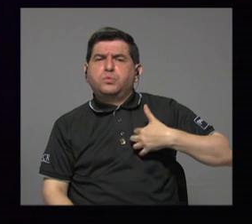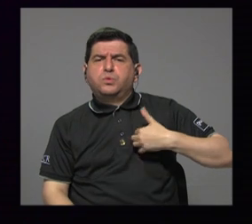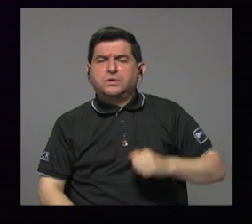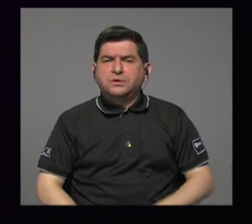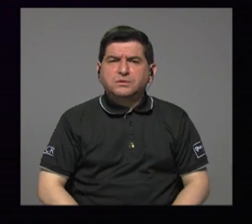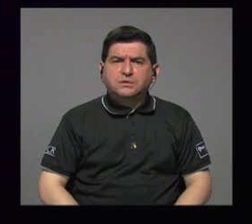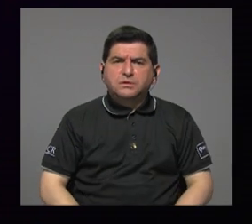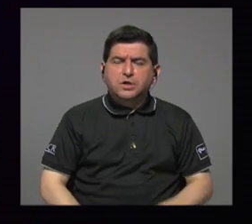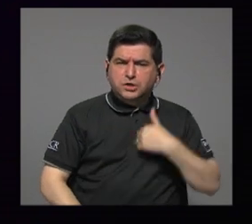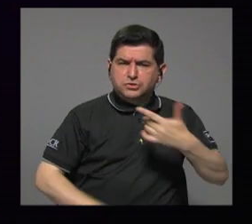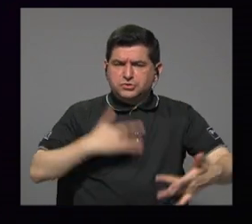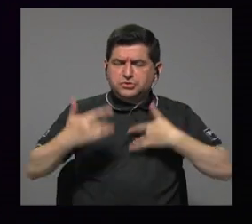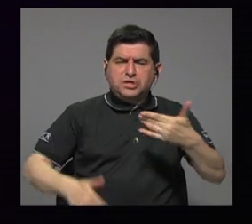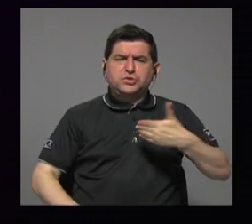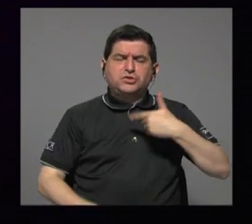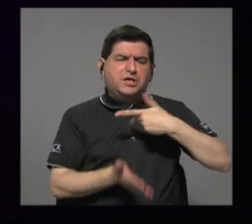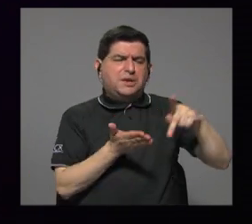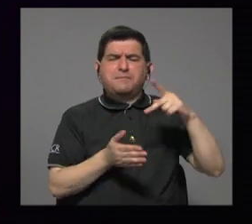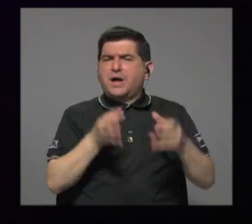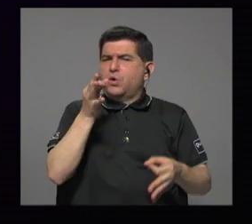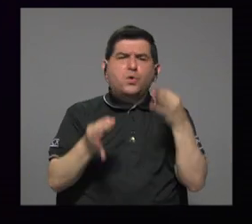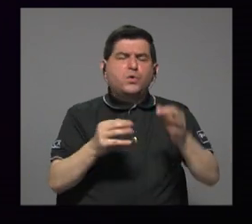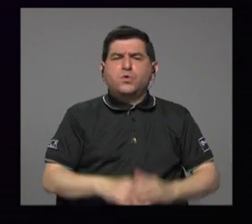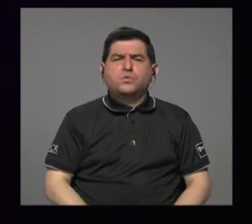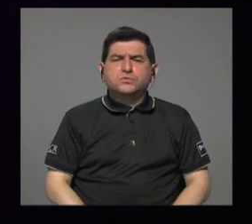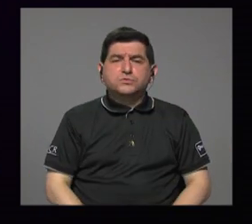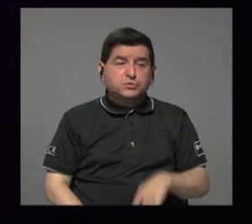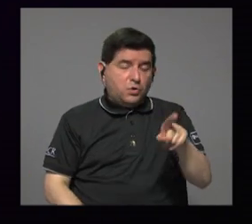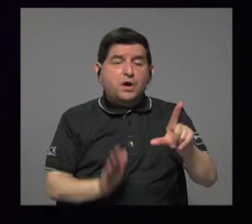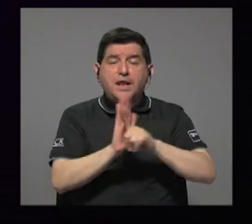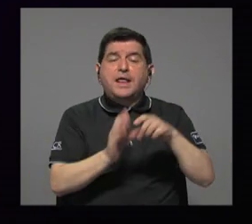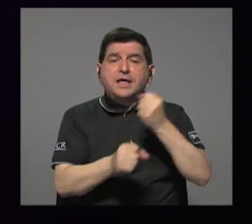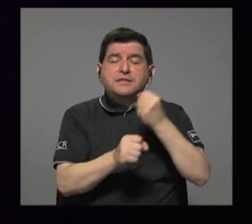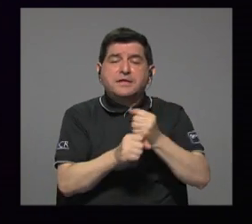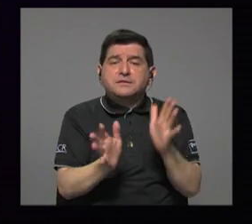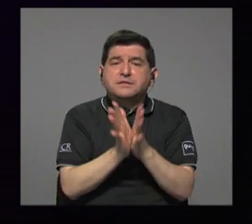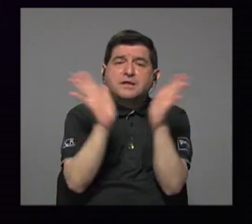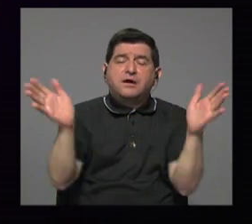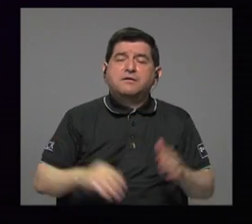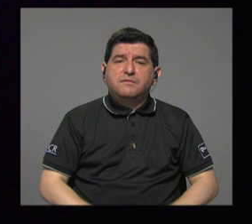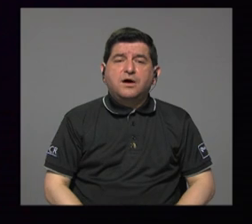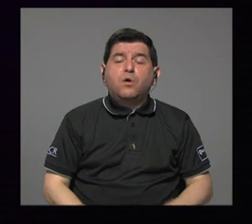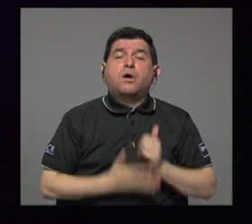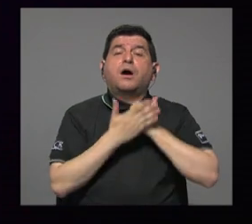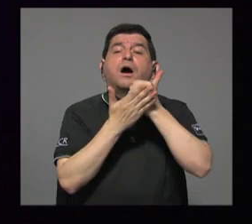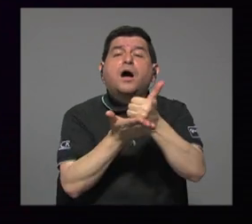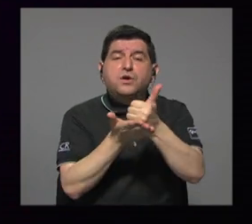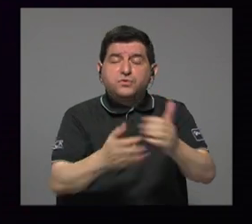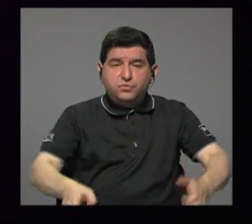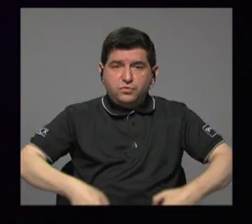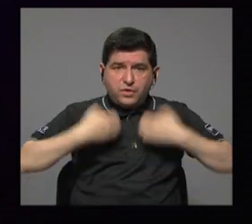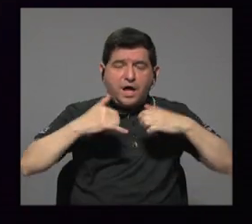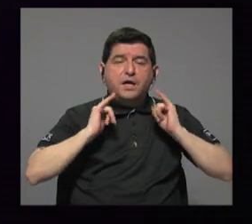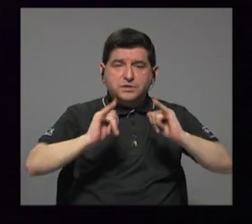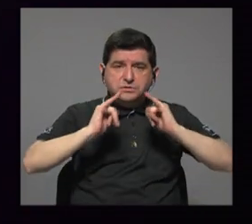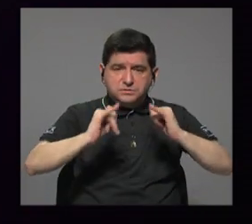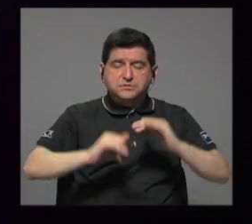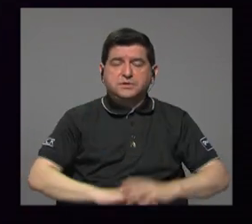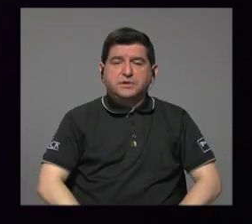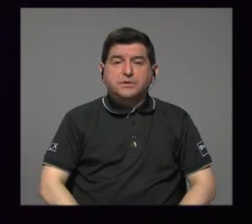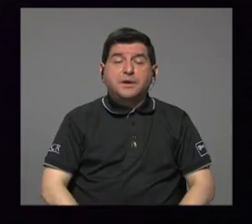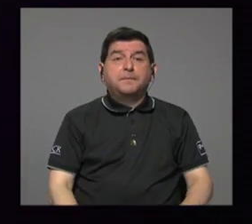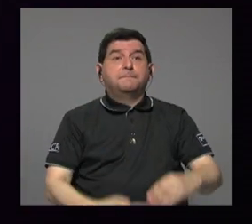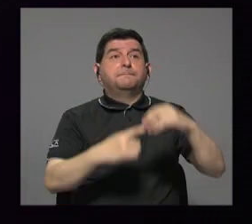siento que posean salarios injustos entonces salir empleo público viene impuesta a ayudar a que se está más igualdad y